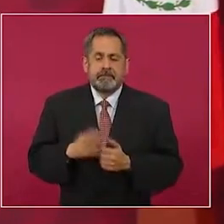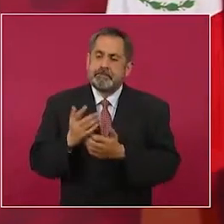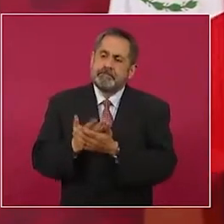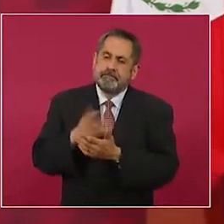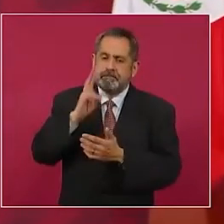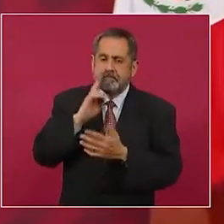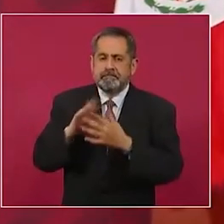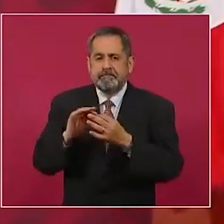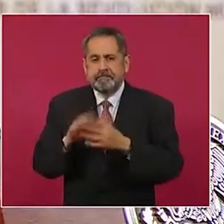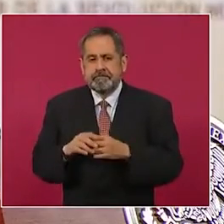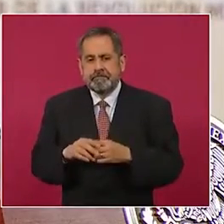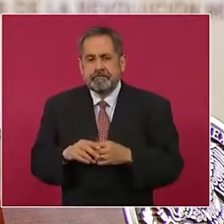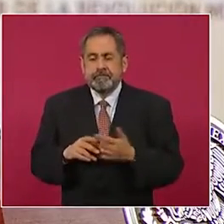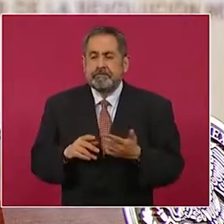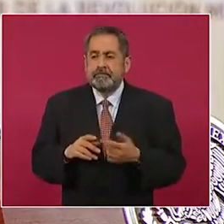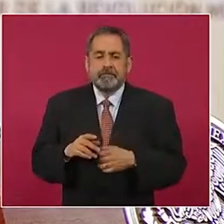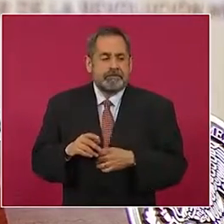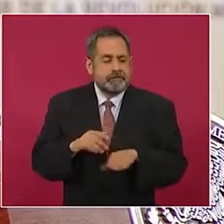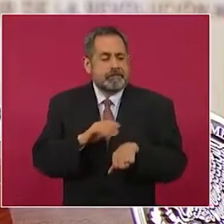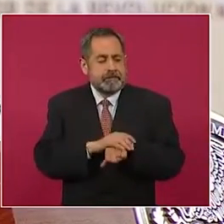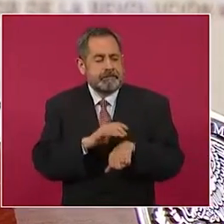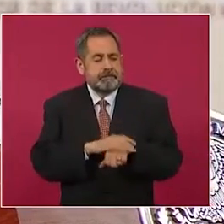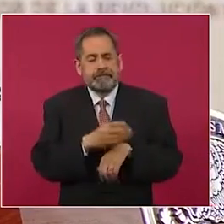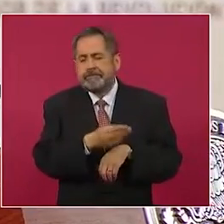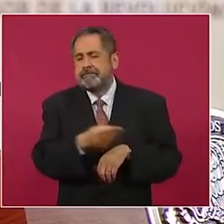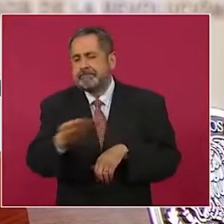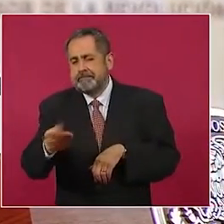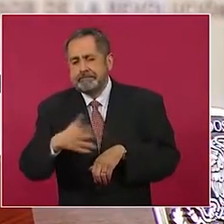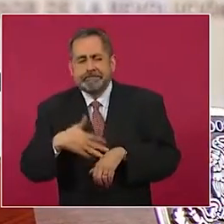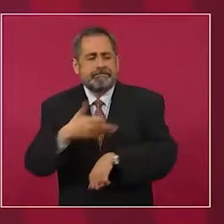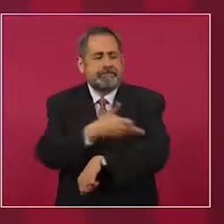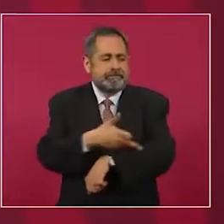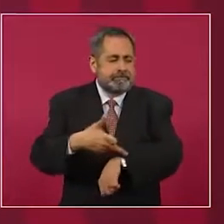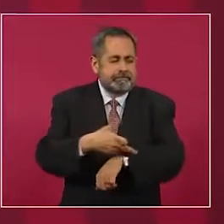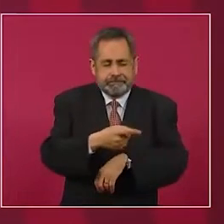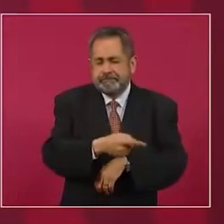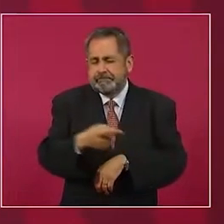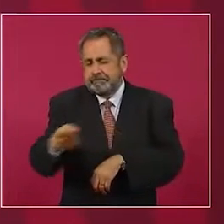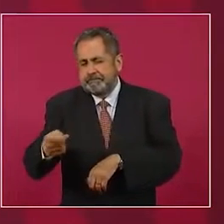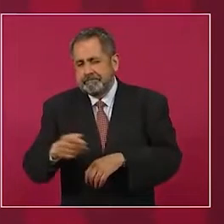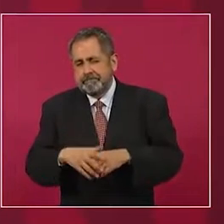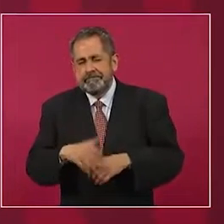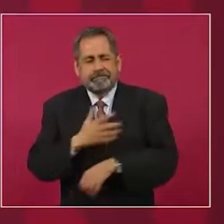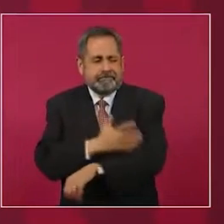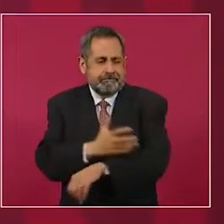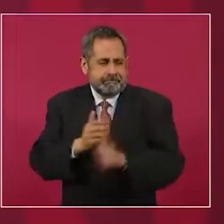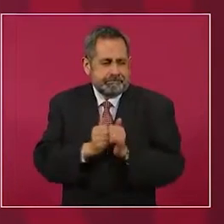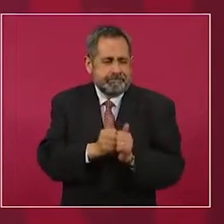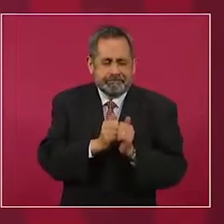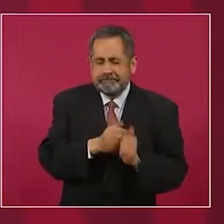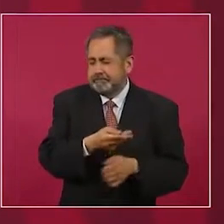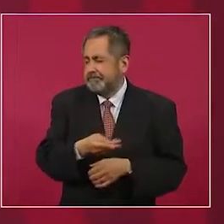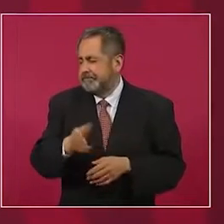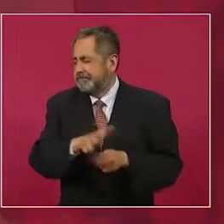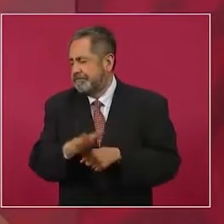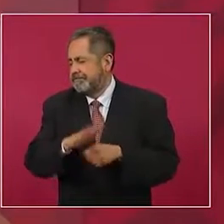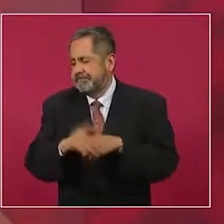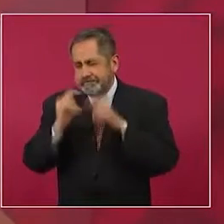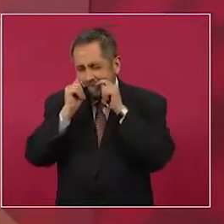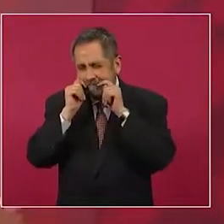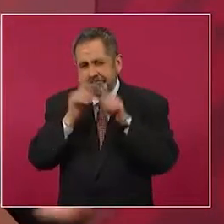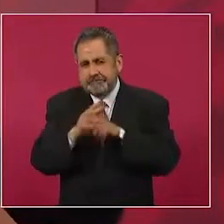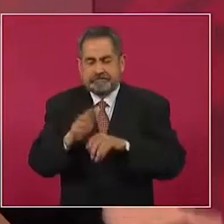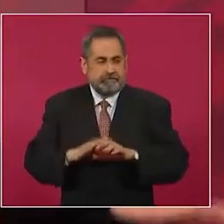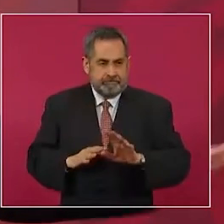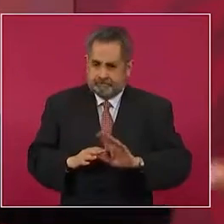considerando que son nuestros amigos o nuestros familiares o nuestros compañeros,